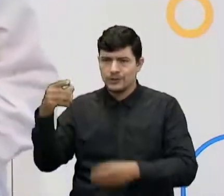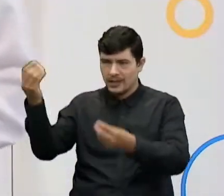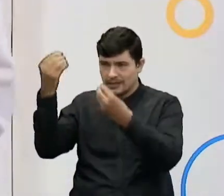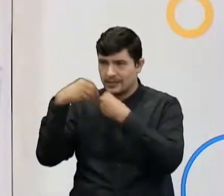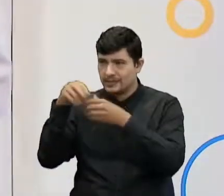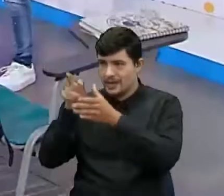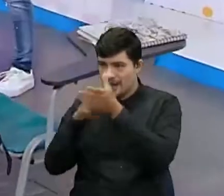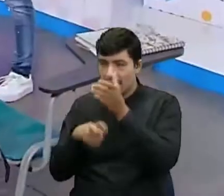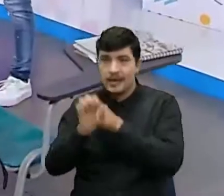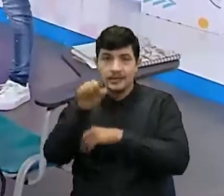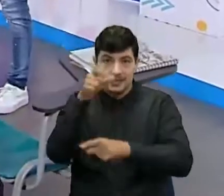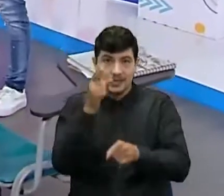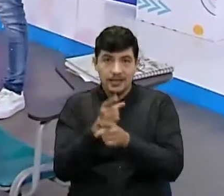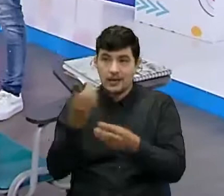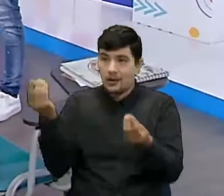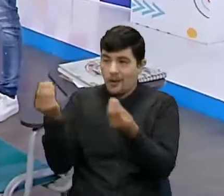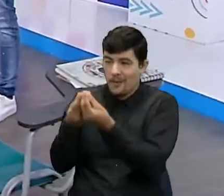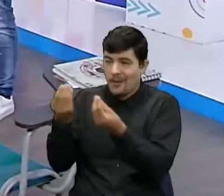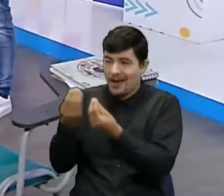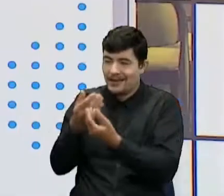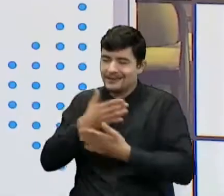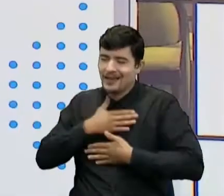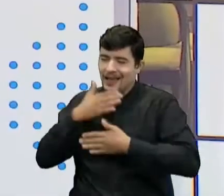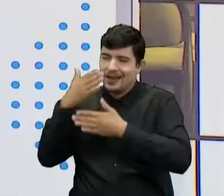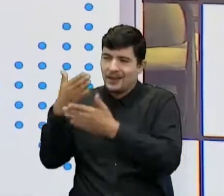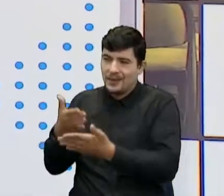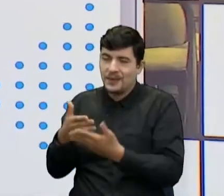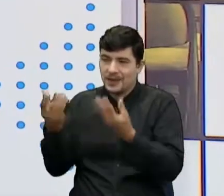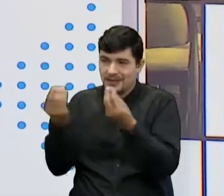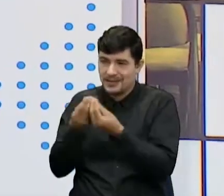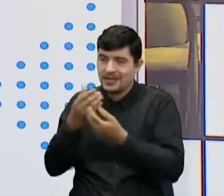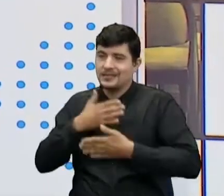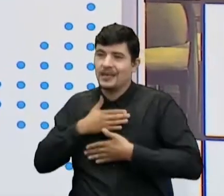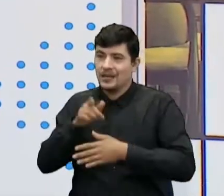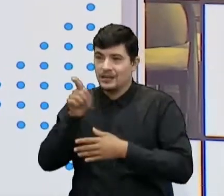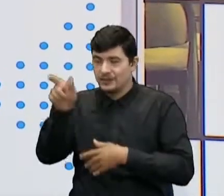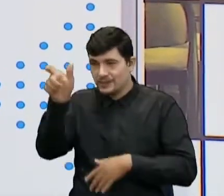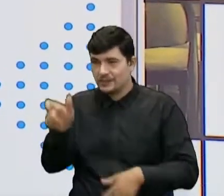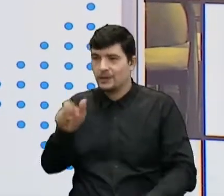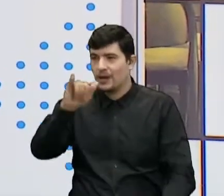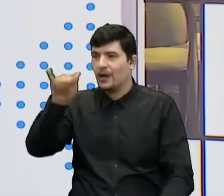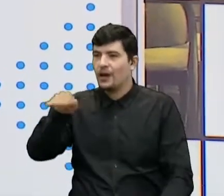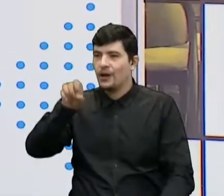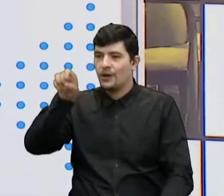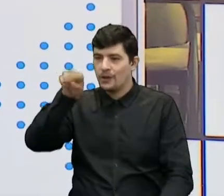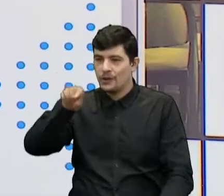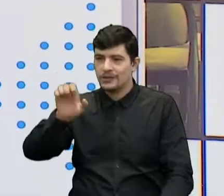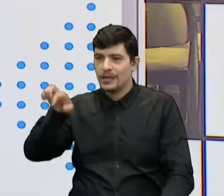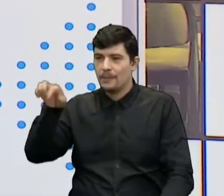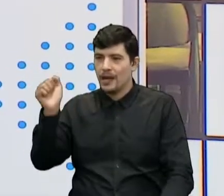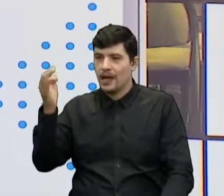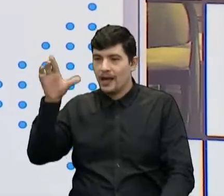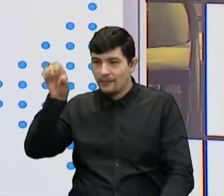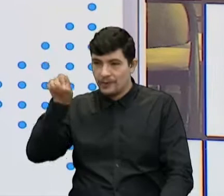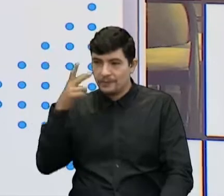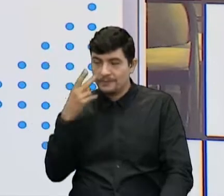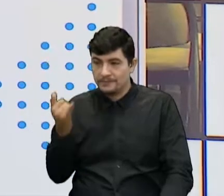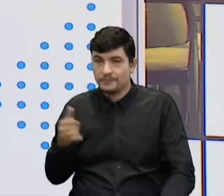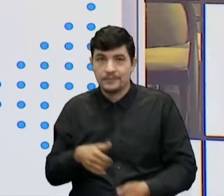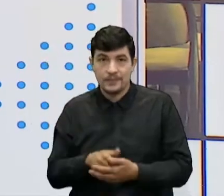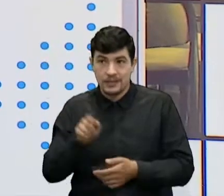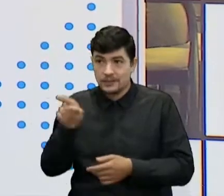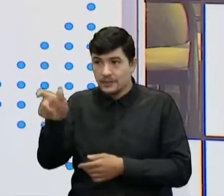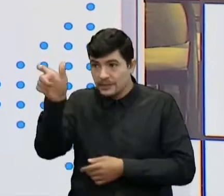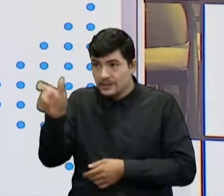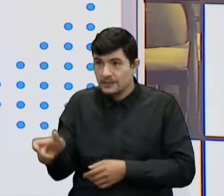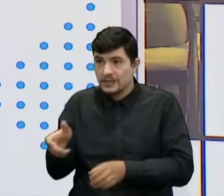Mr. Frank? Colega queridísimo Un saludo Un saludo también especial A José Pablo Cornejo Él se fue Por convicción